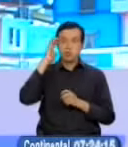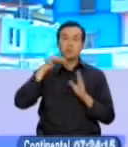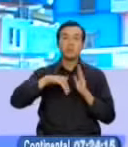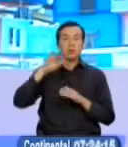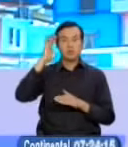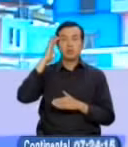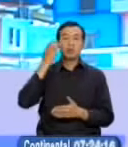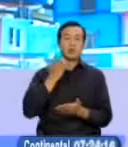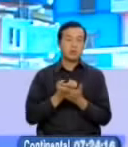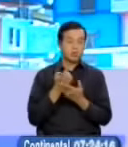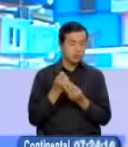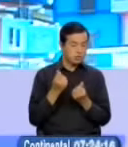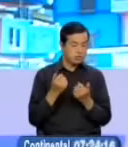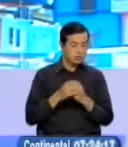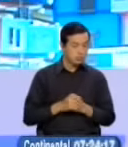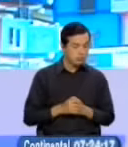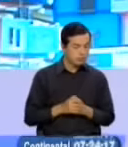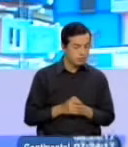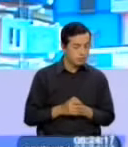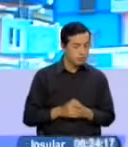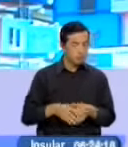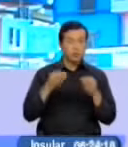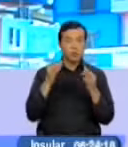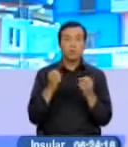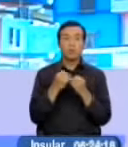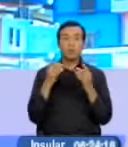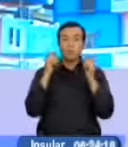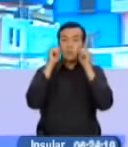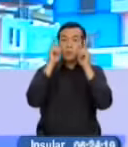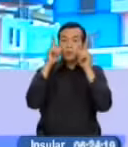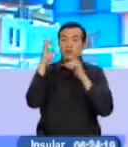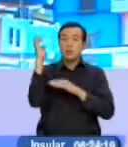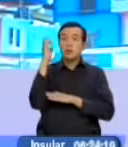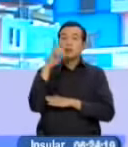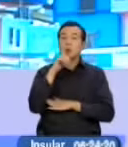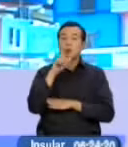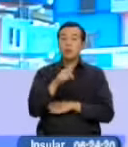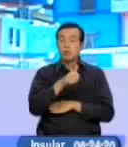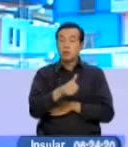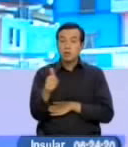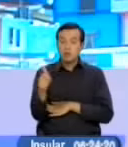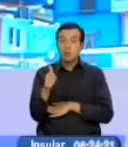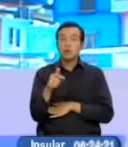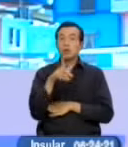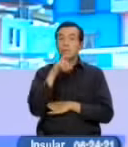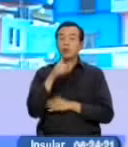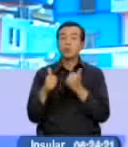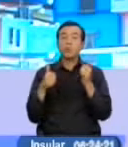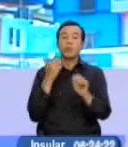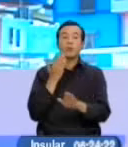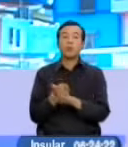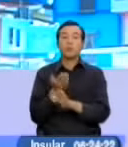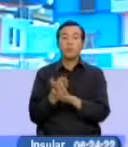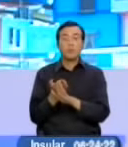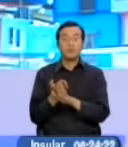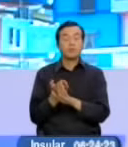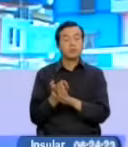fundamentalmente económica. Y en esa medida estarán más atentos o alerta a los ciudadanos a cuál es el tipo de propuesta que se